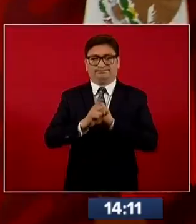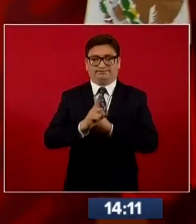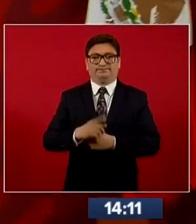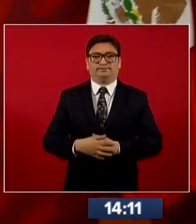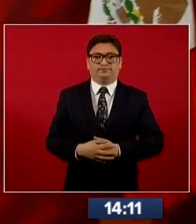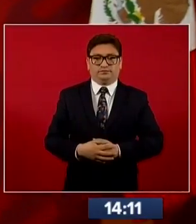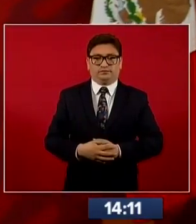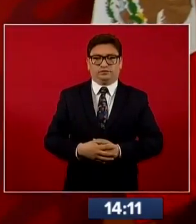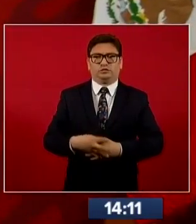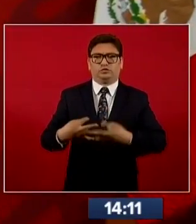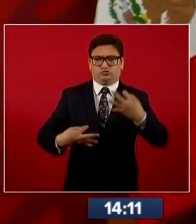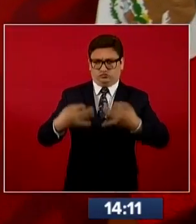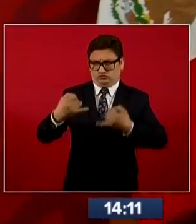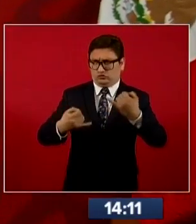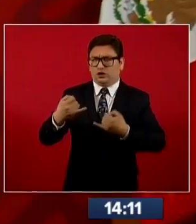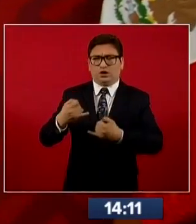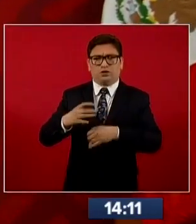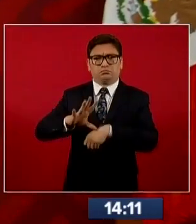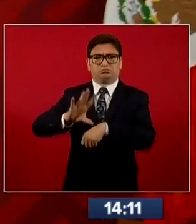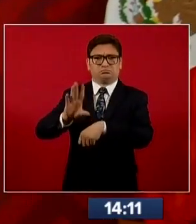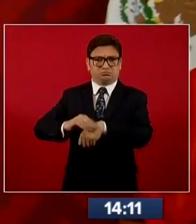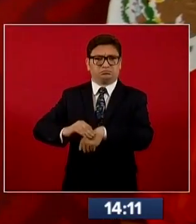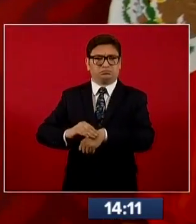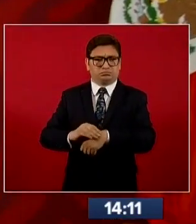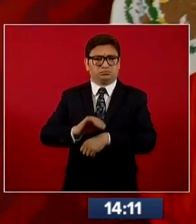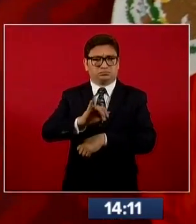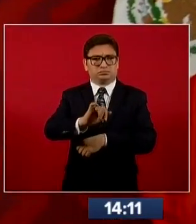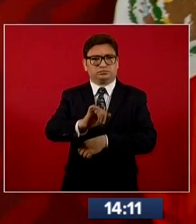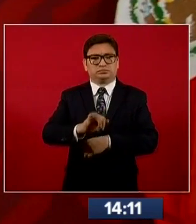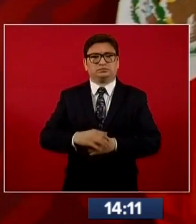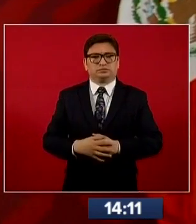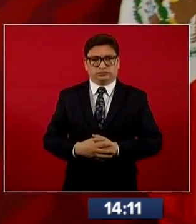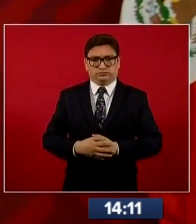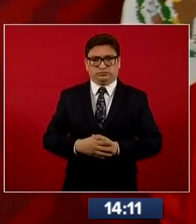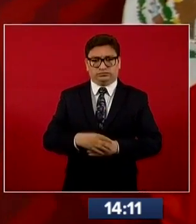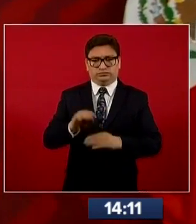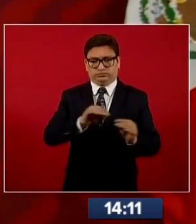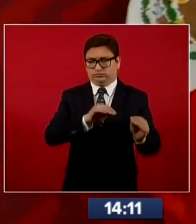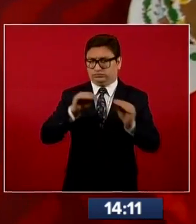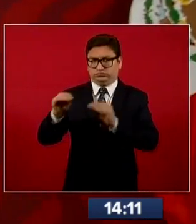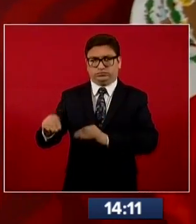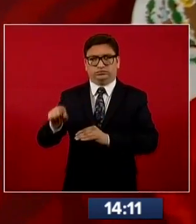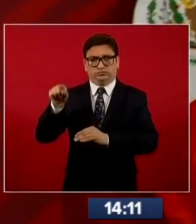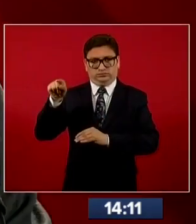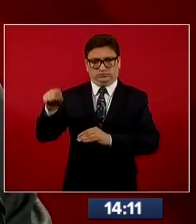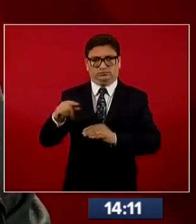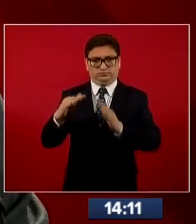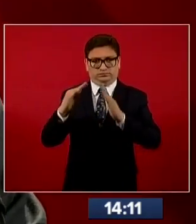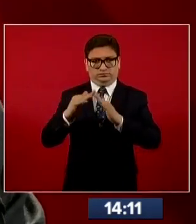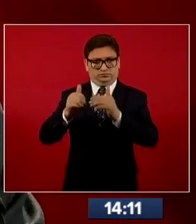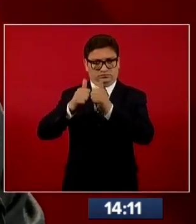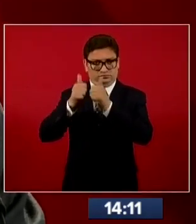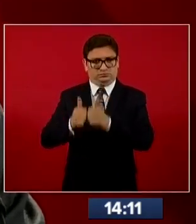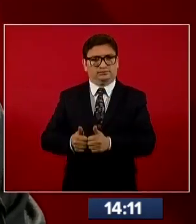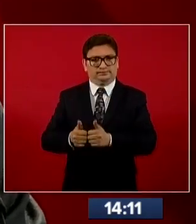Y el juez concedió el que continúe el proceso en su